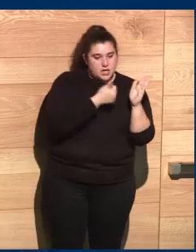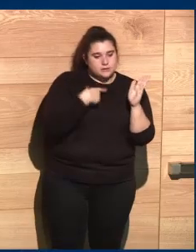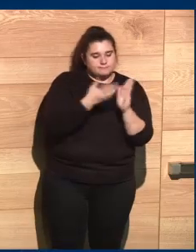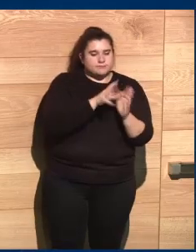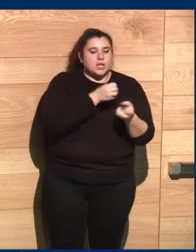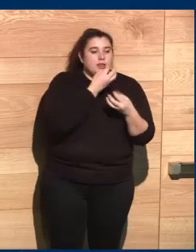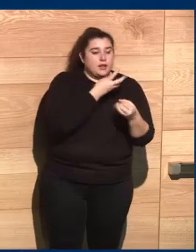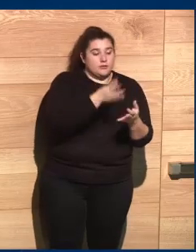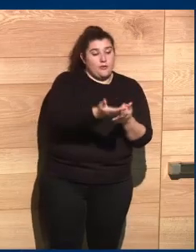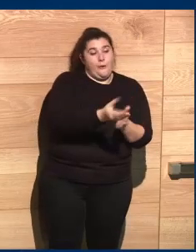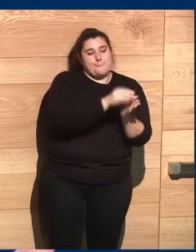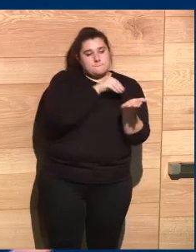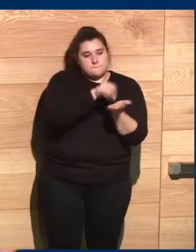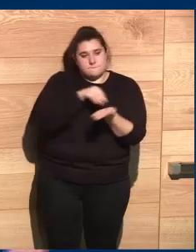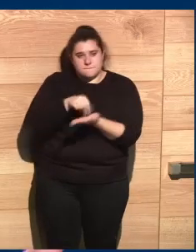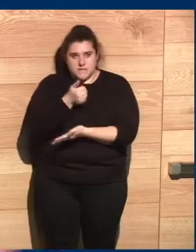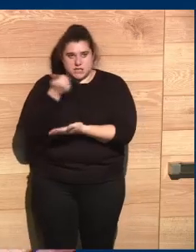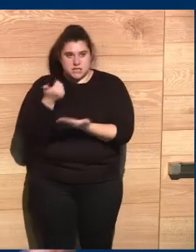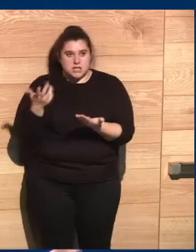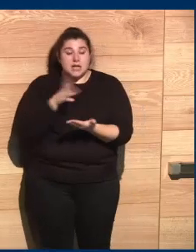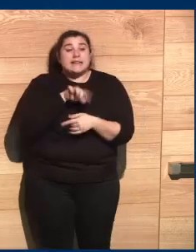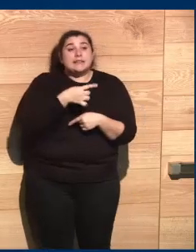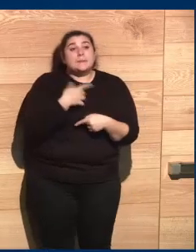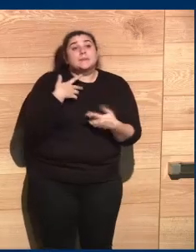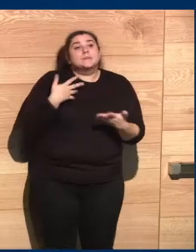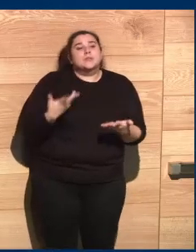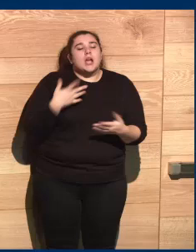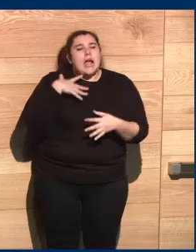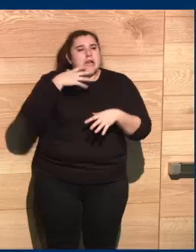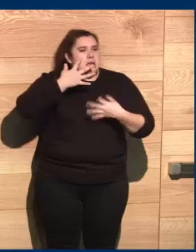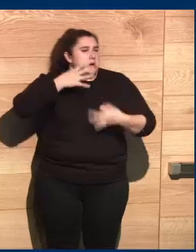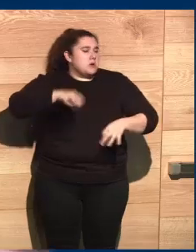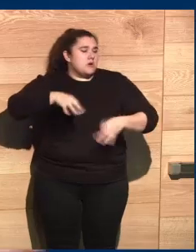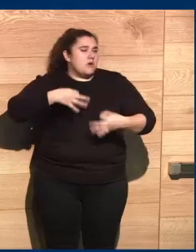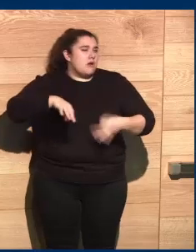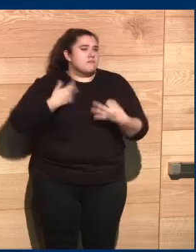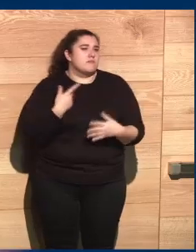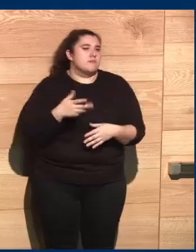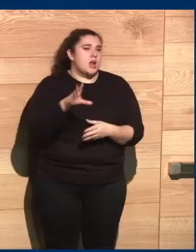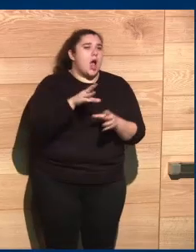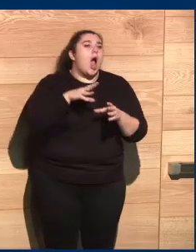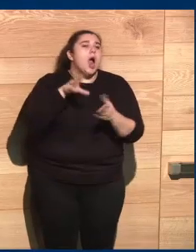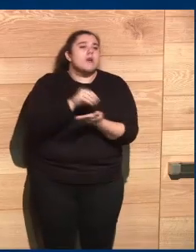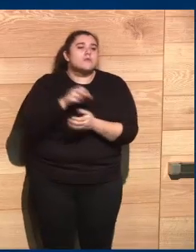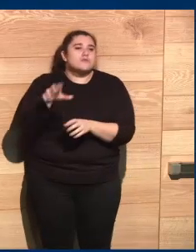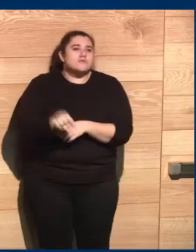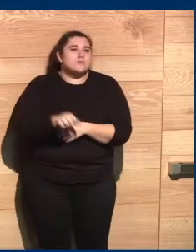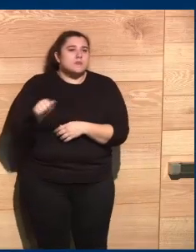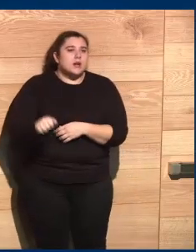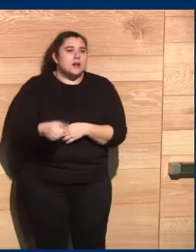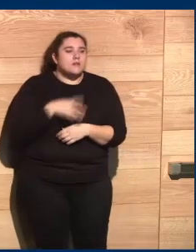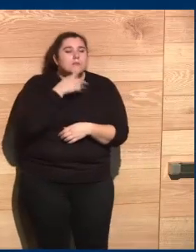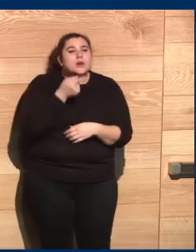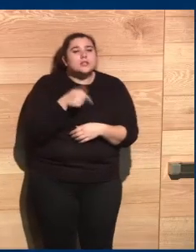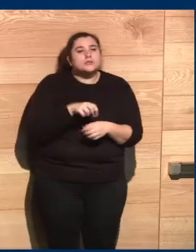ellas. Y segundo, vamos a facilitar que sea normal comprarlo y que más productoras entren en el mercado. Entonces yo